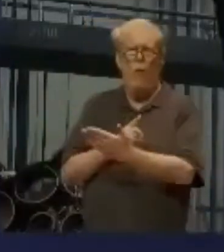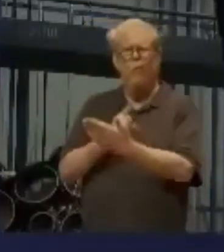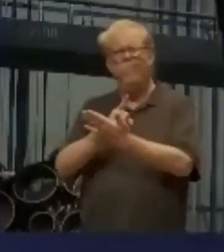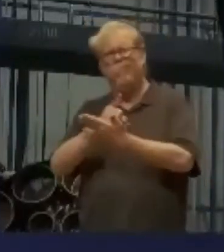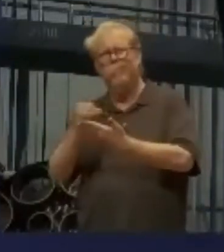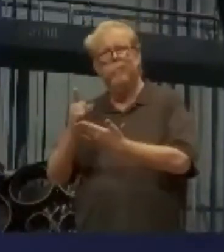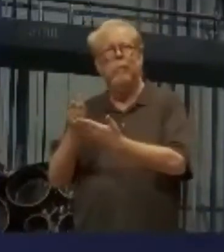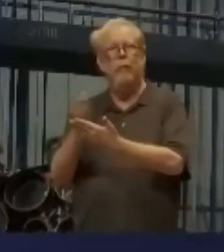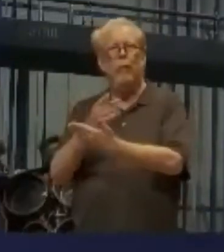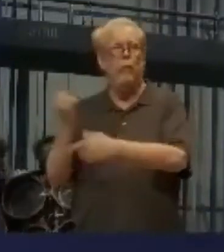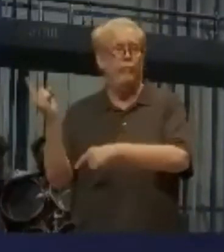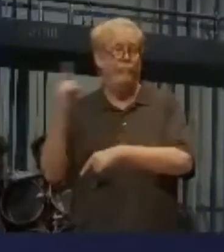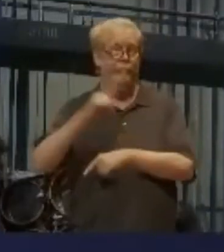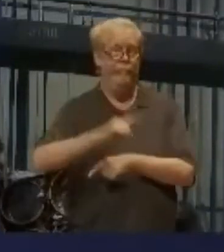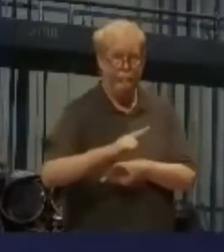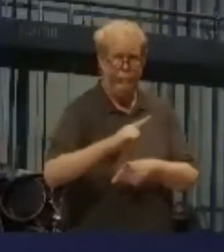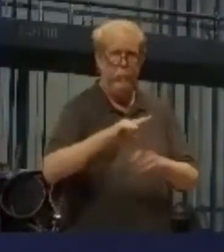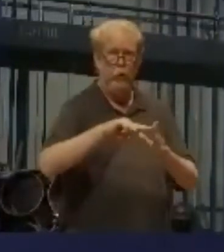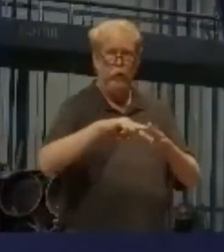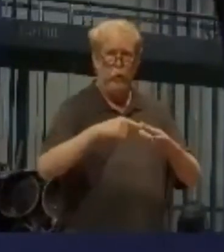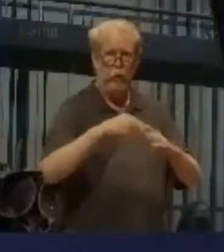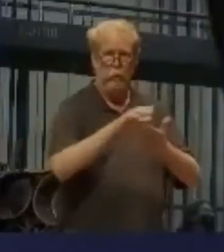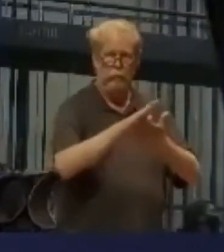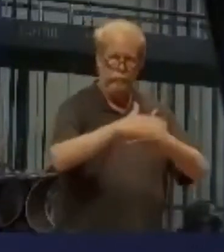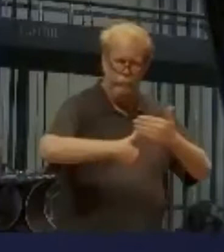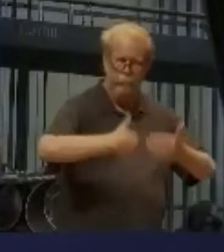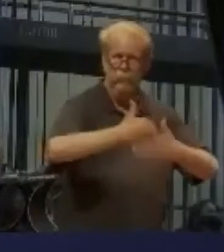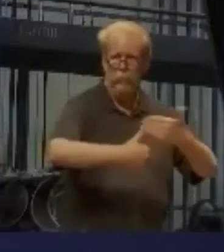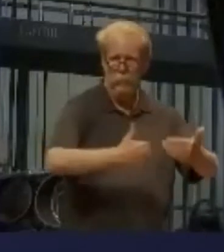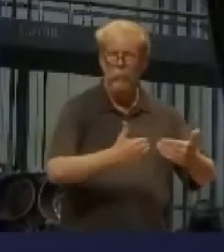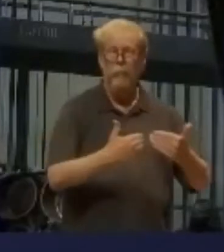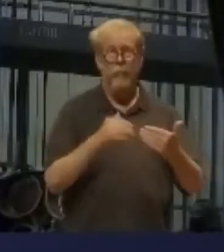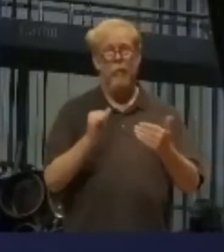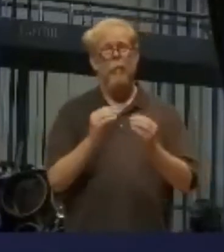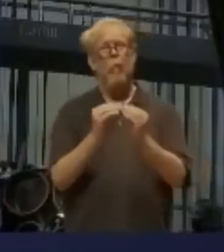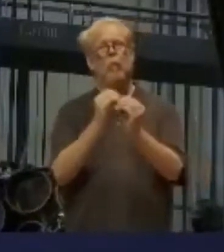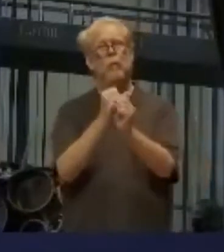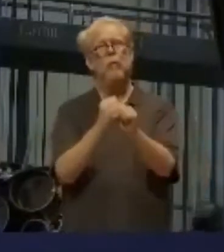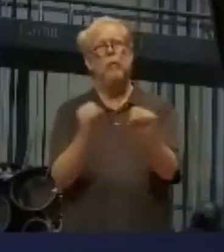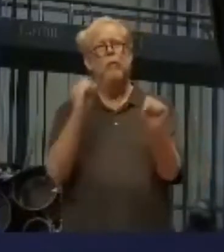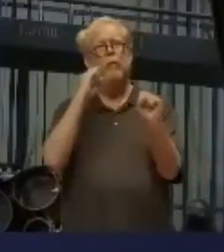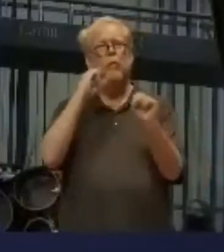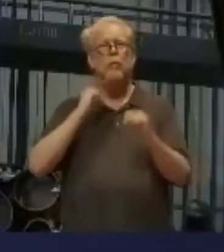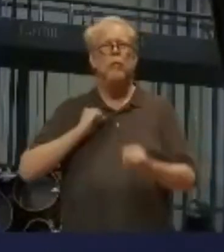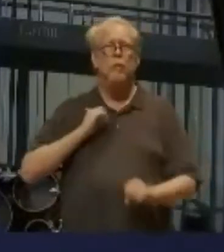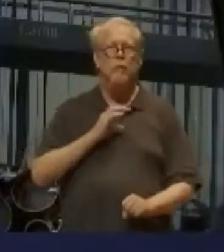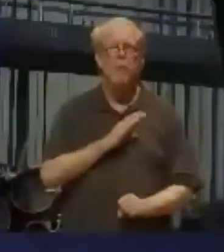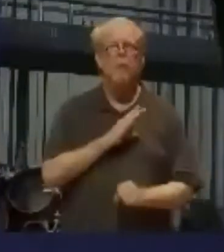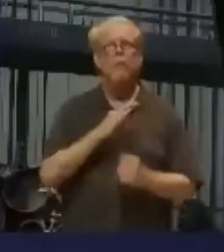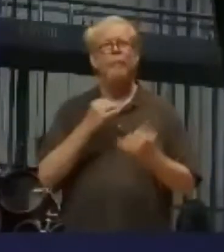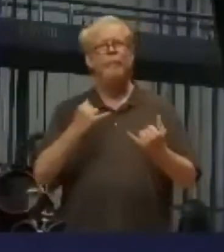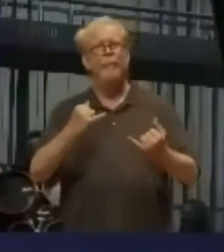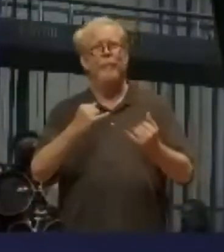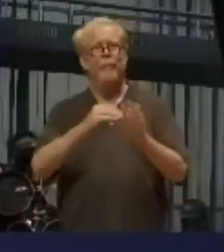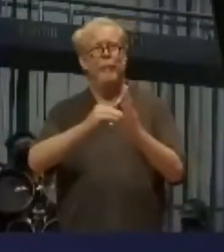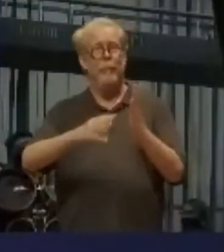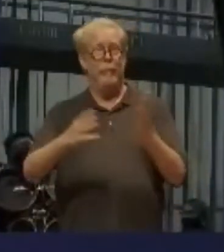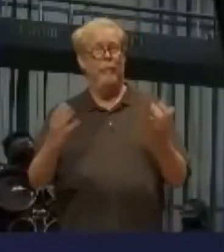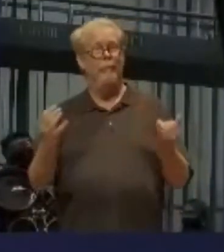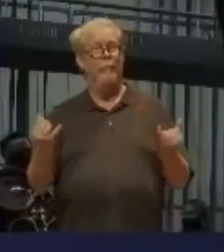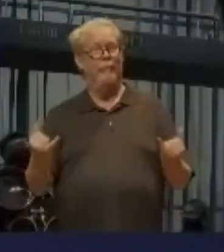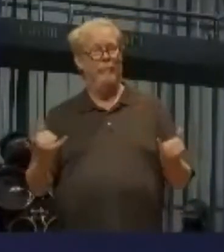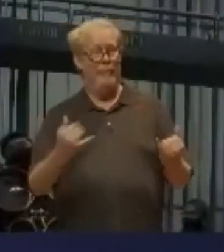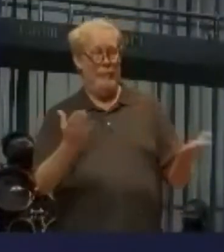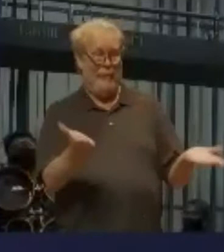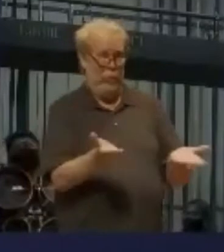su prueba una semana antes de empezar la escuela. Y eso crea, bueno, todavía un campus más seguro para el personal, para